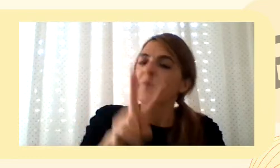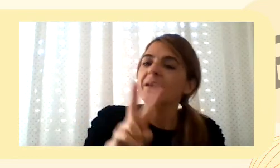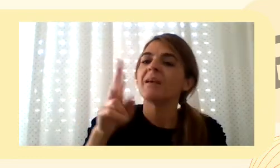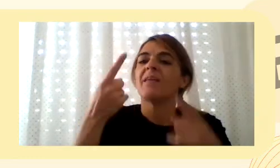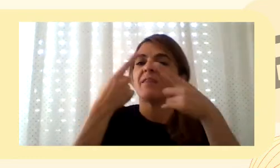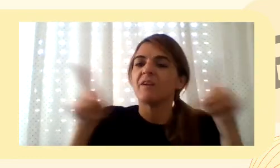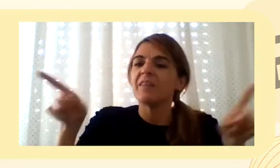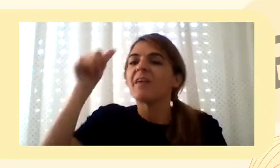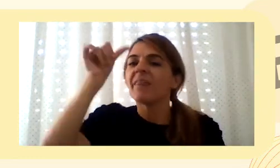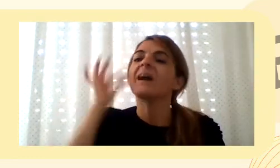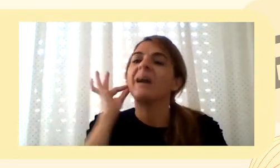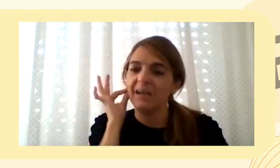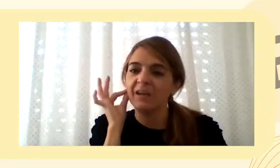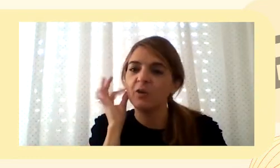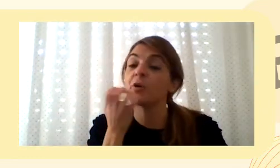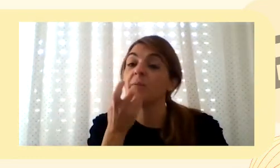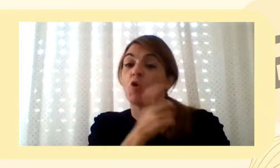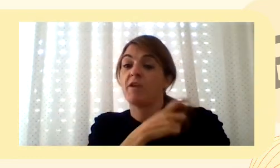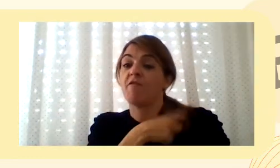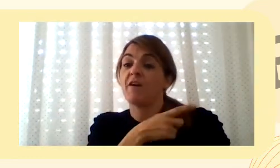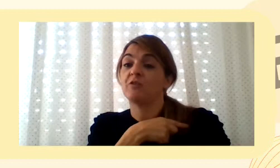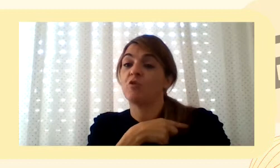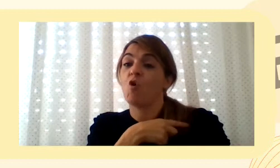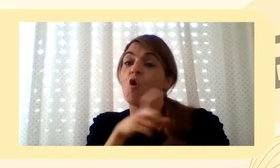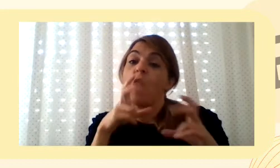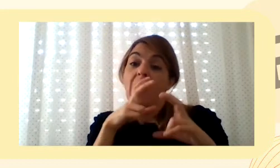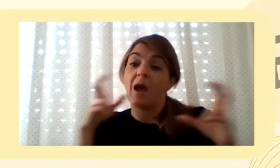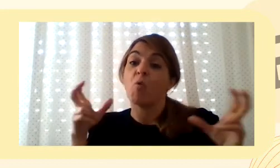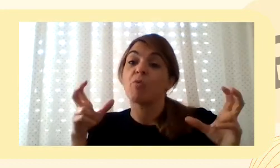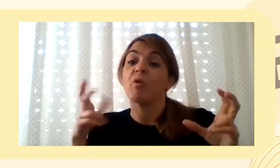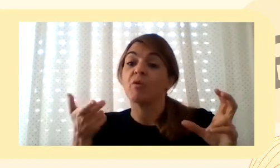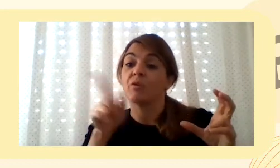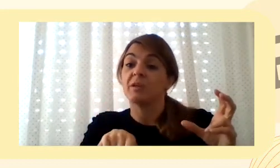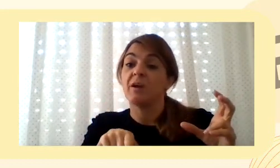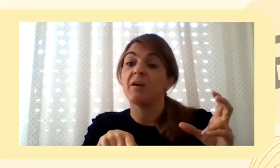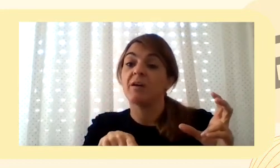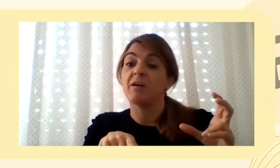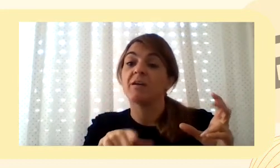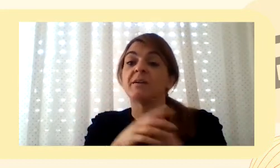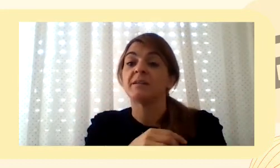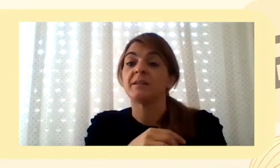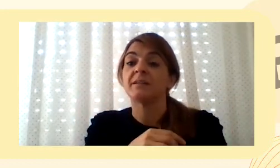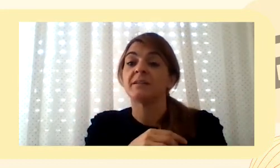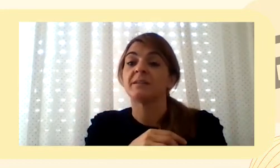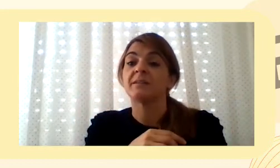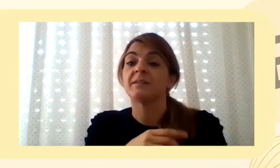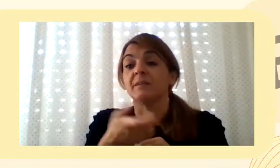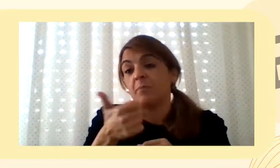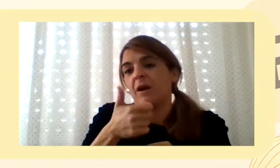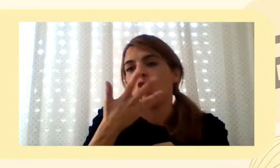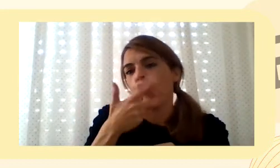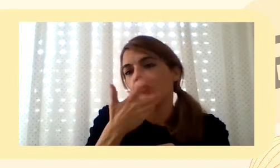en concreto con el infarto agudo de miocardio, que yo creo que ya es mucho más